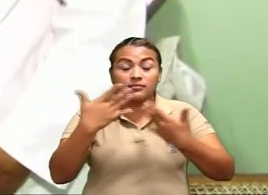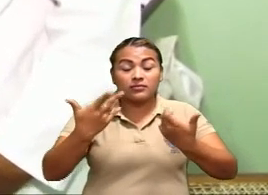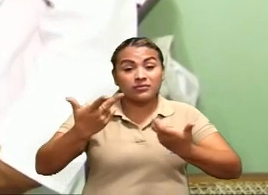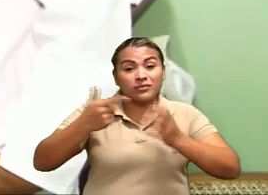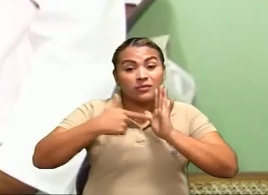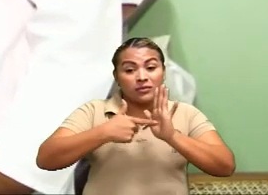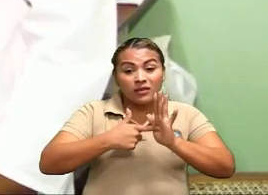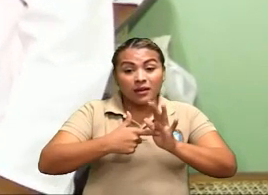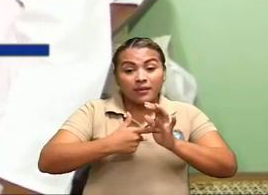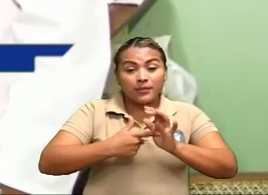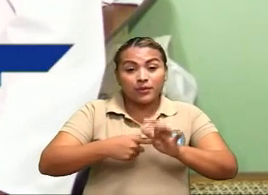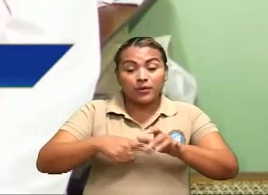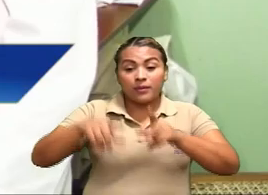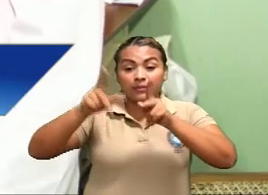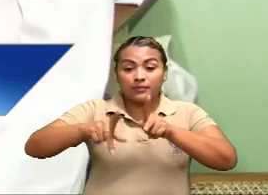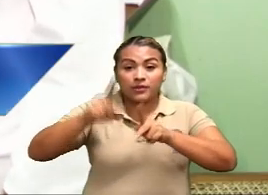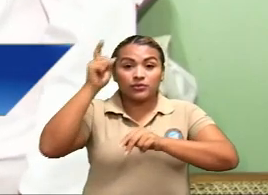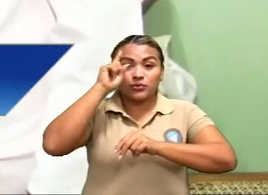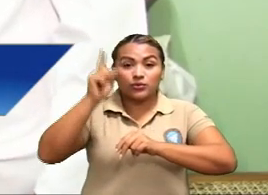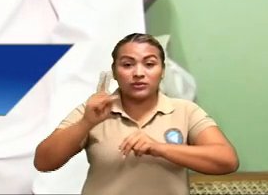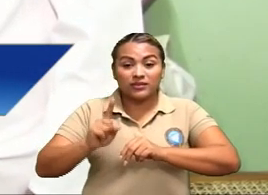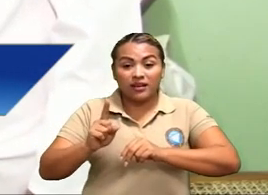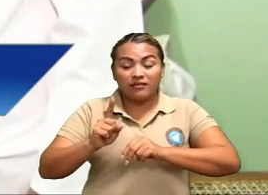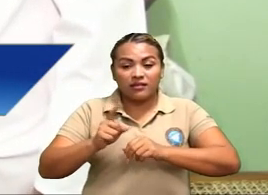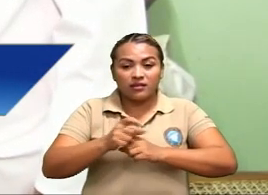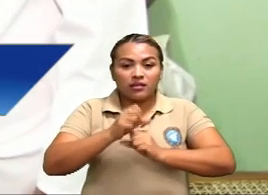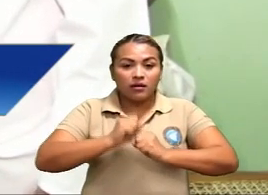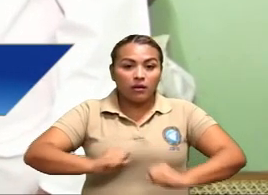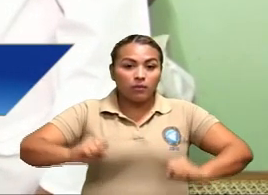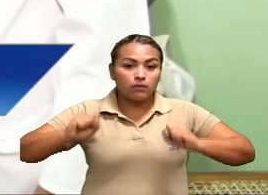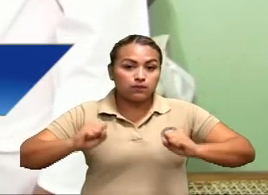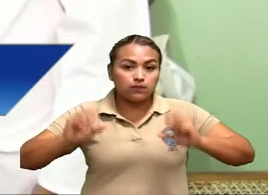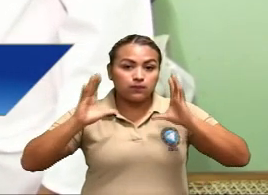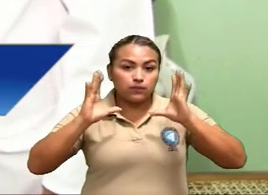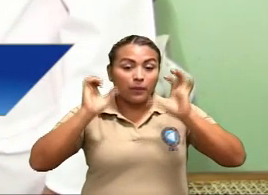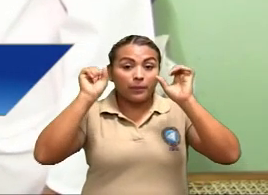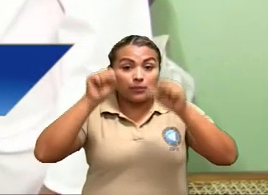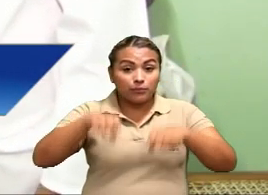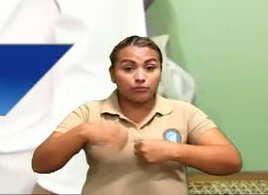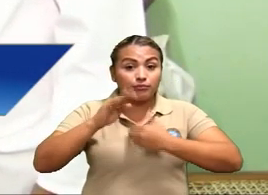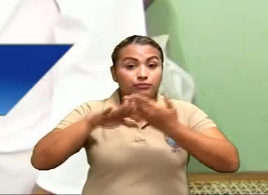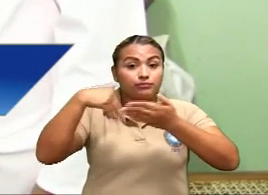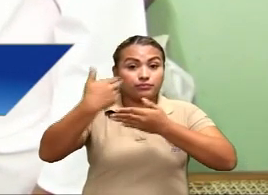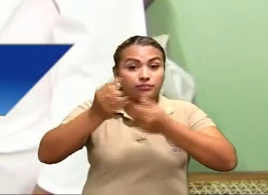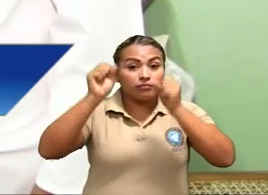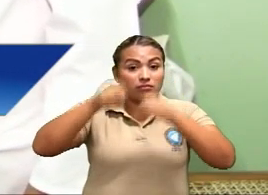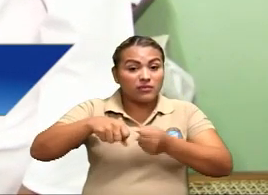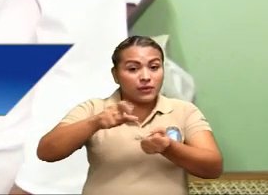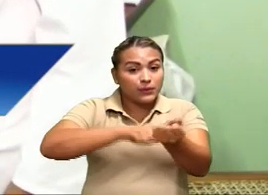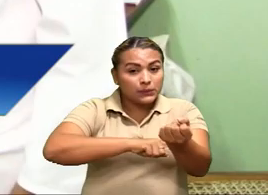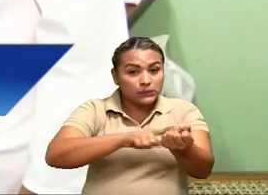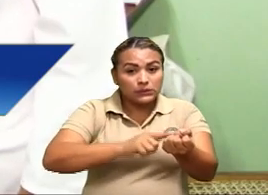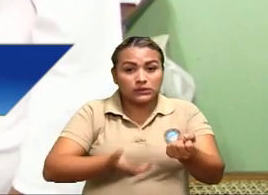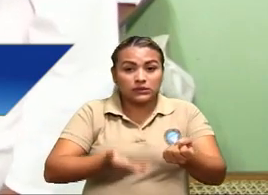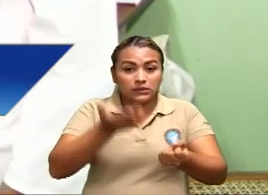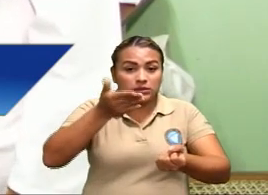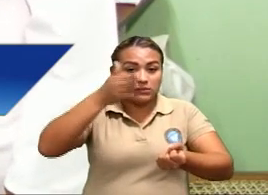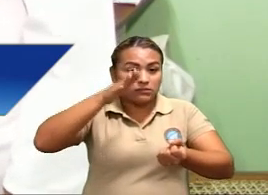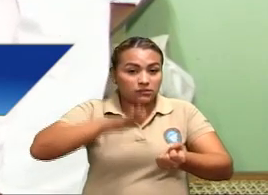nos conlleva a otras patologías, como le decía, ¿verdad? Diabetes,